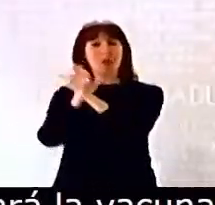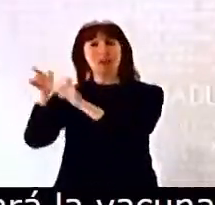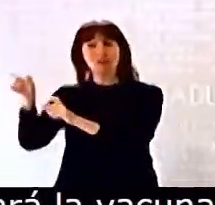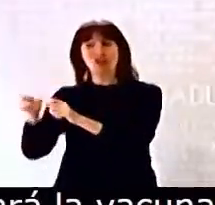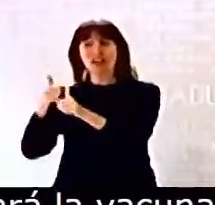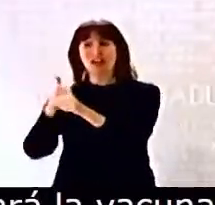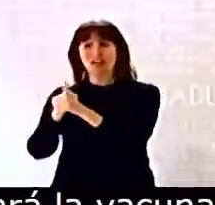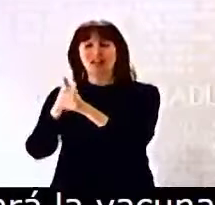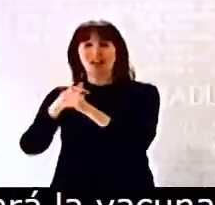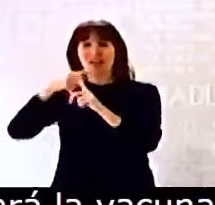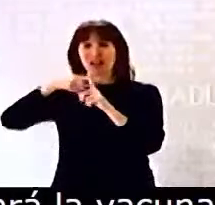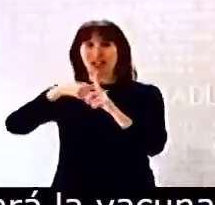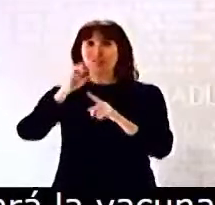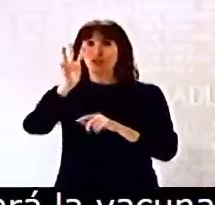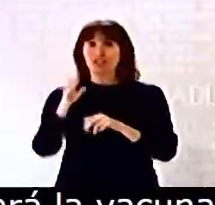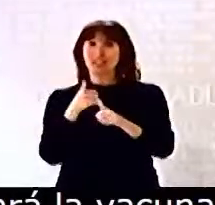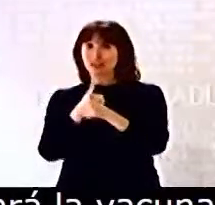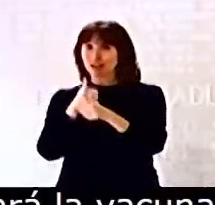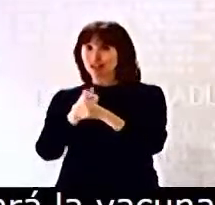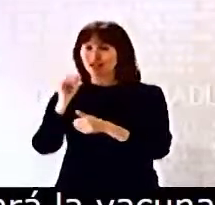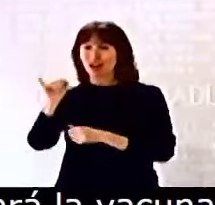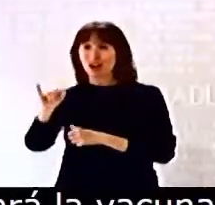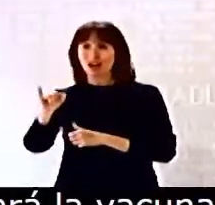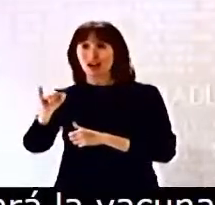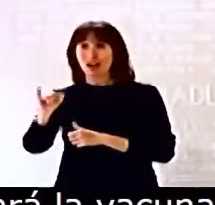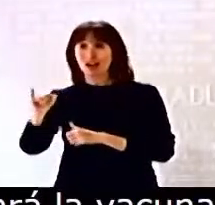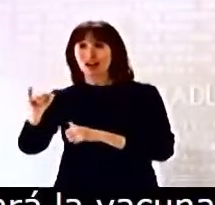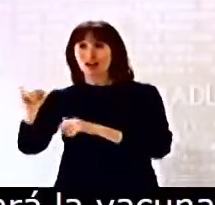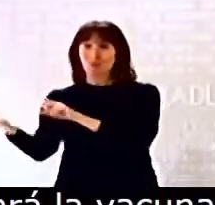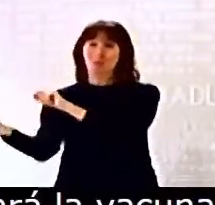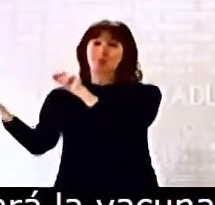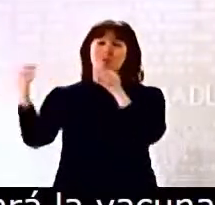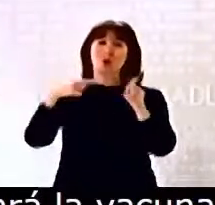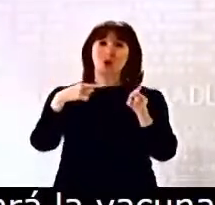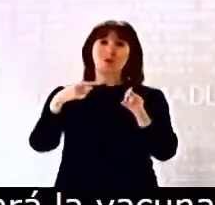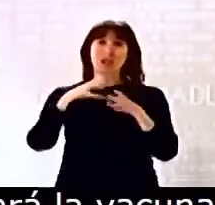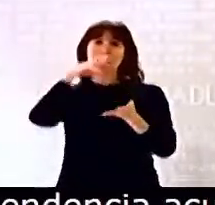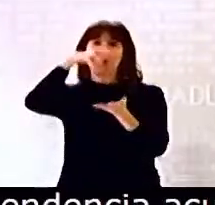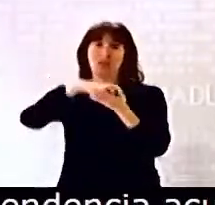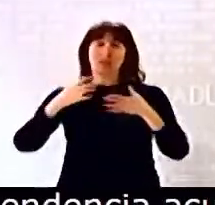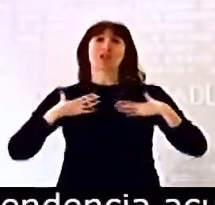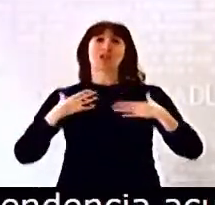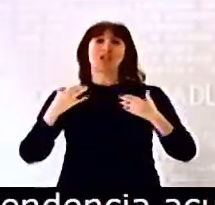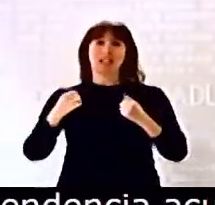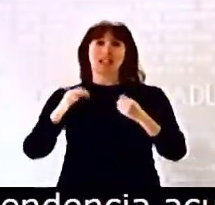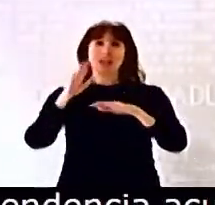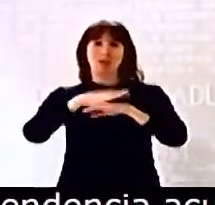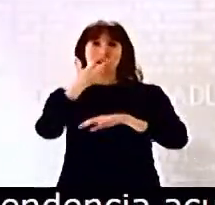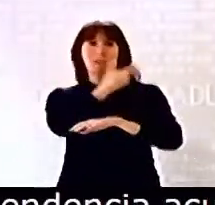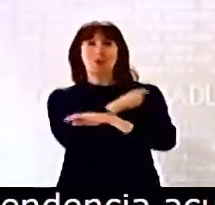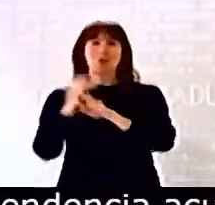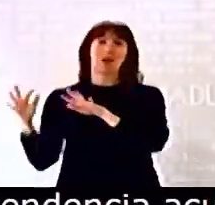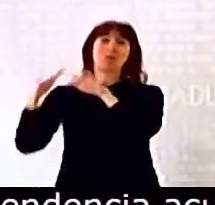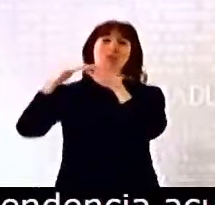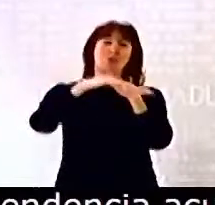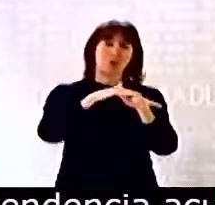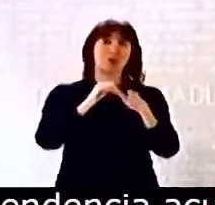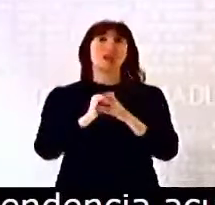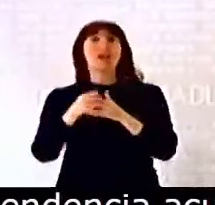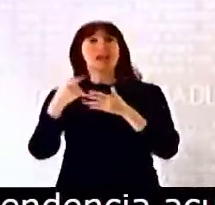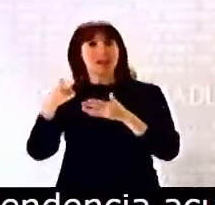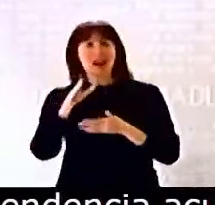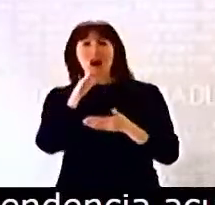de grado 3 de dependencia acudan a los centros sanitarios a vacunarse. Y en ese